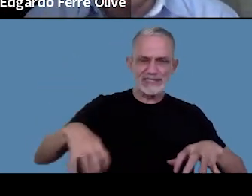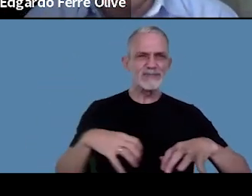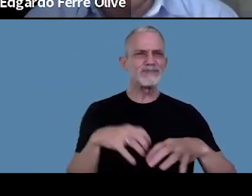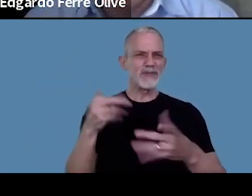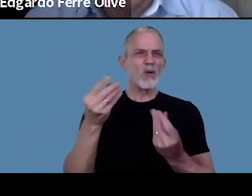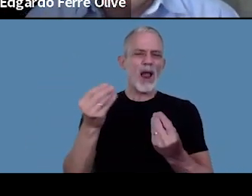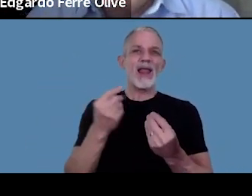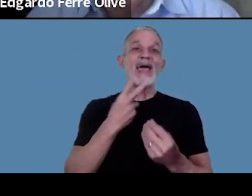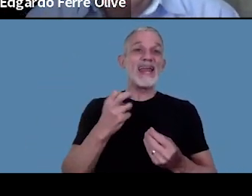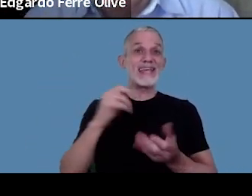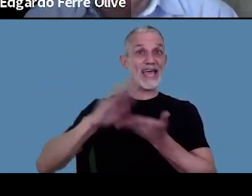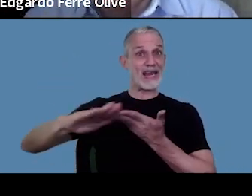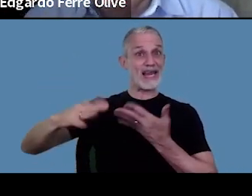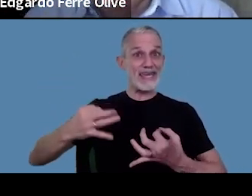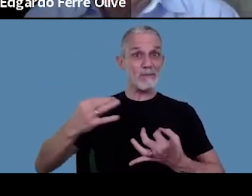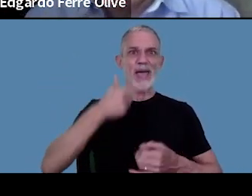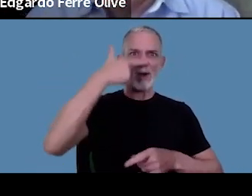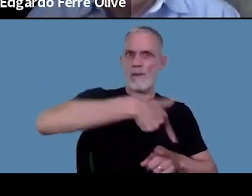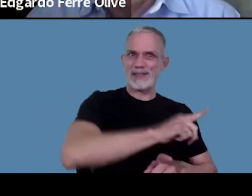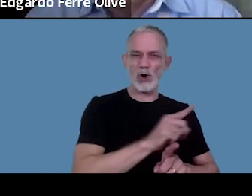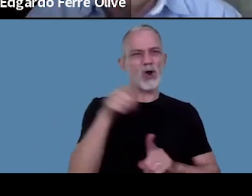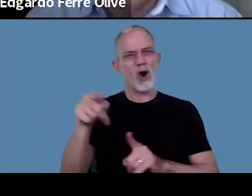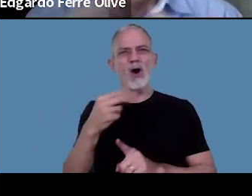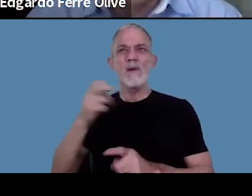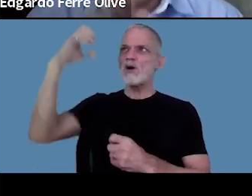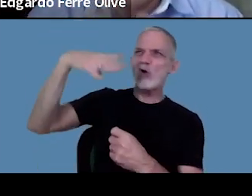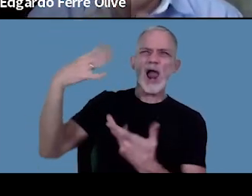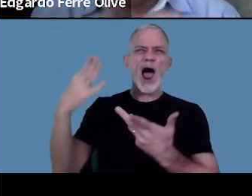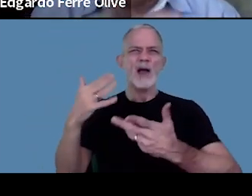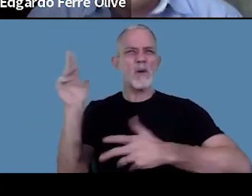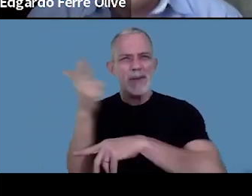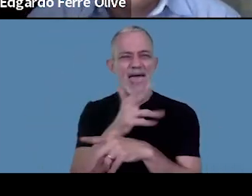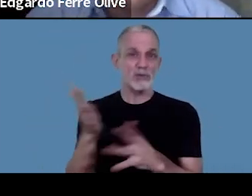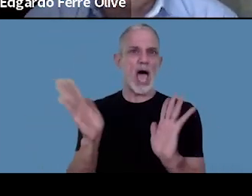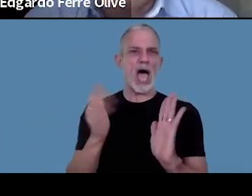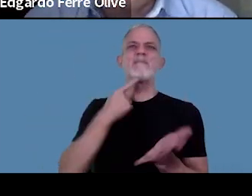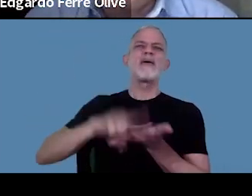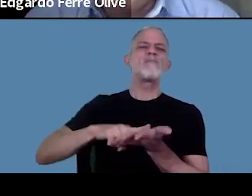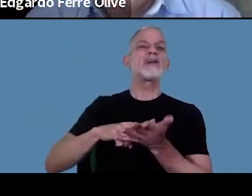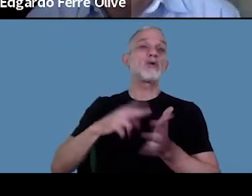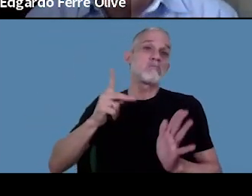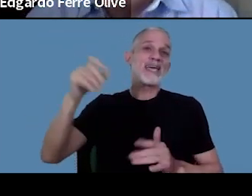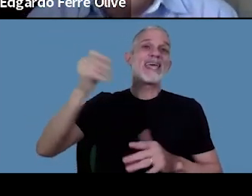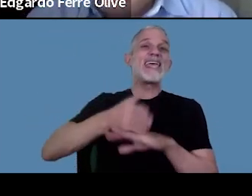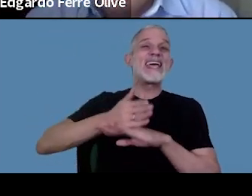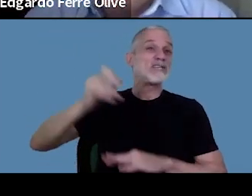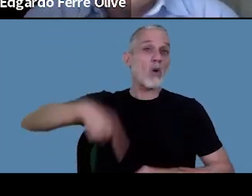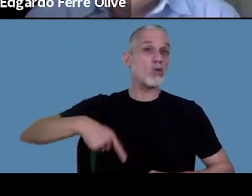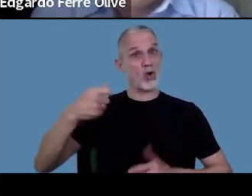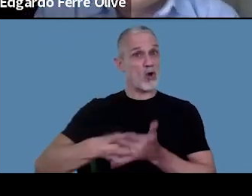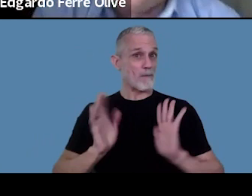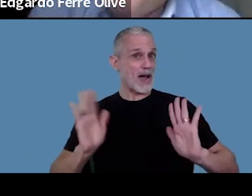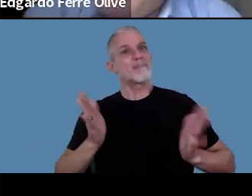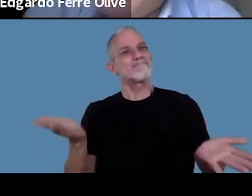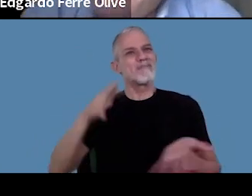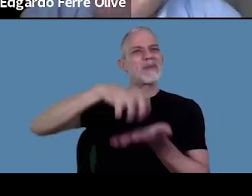energías renovables estén exentas de ingresos brutos. Ese es un beneficio fiscal con efecto inmediato en carácter ambiental. Todo lo que sea instalación de sistemas